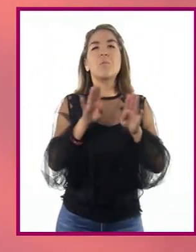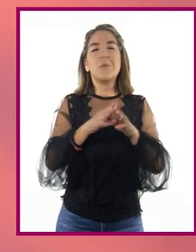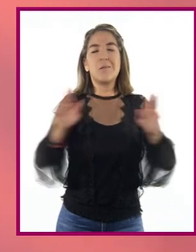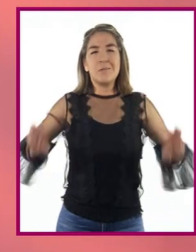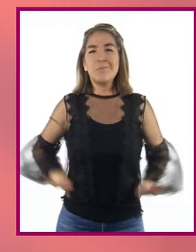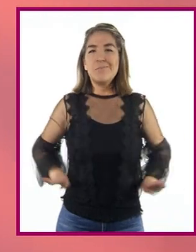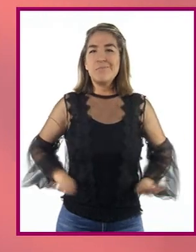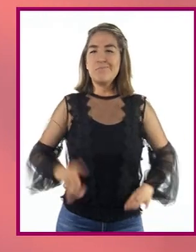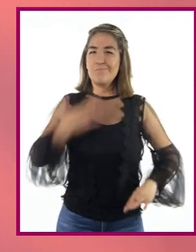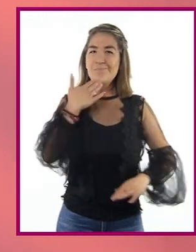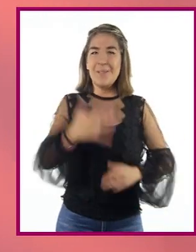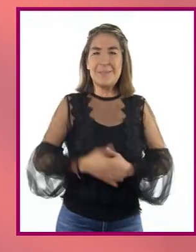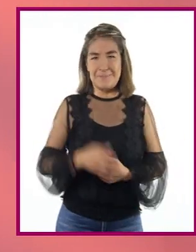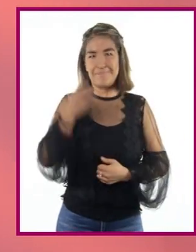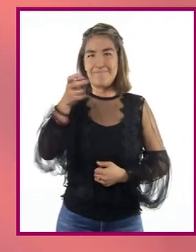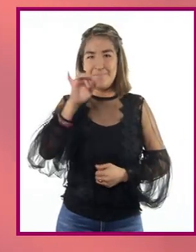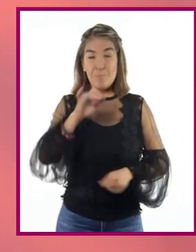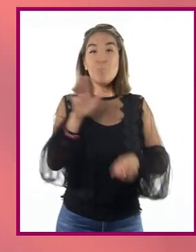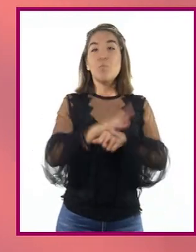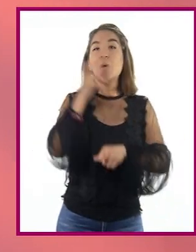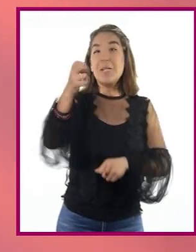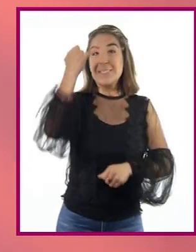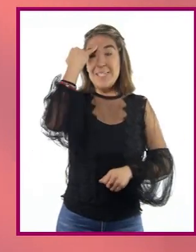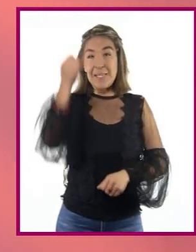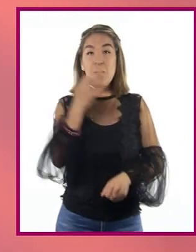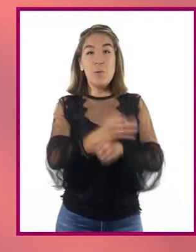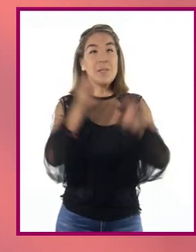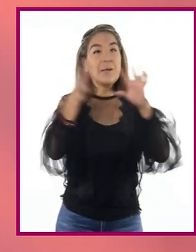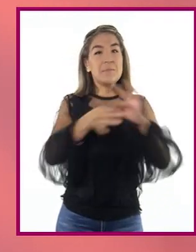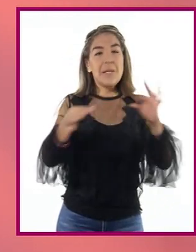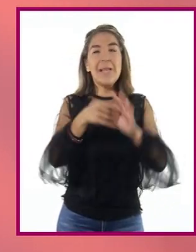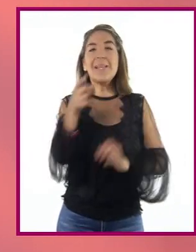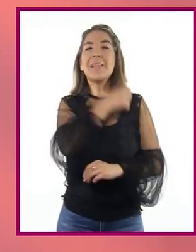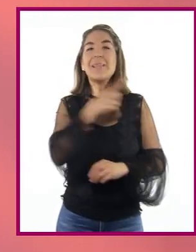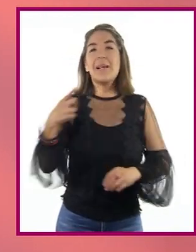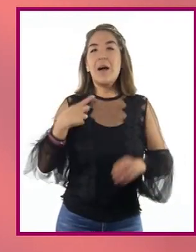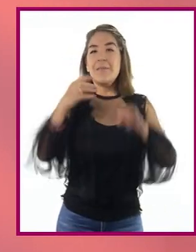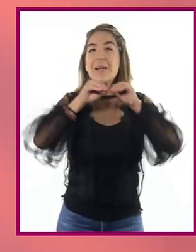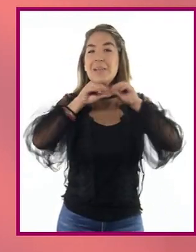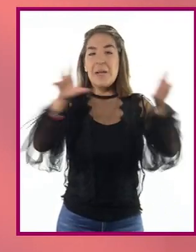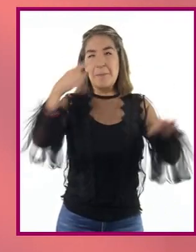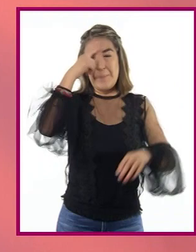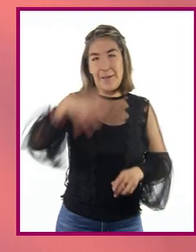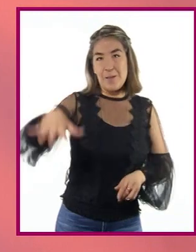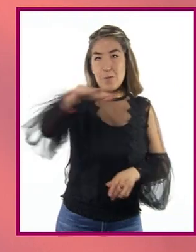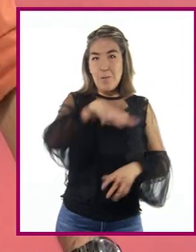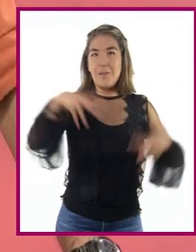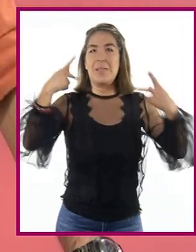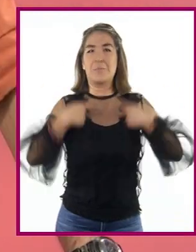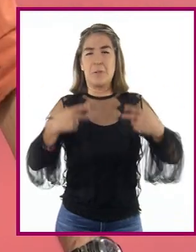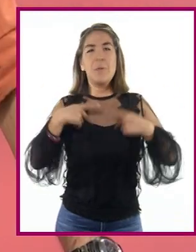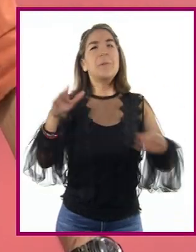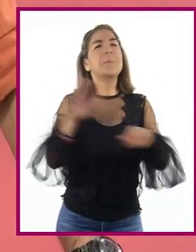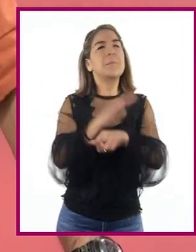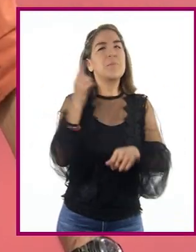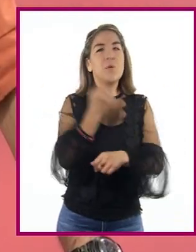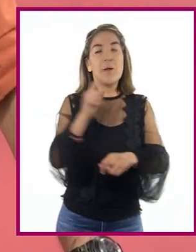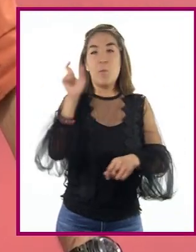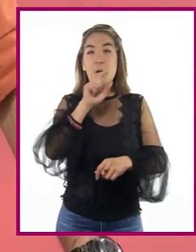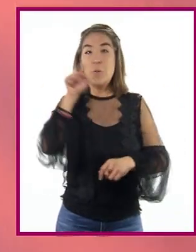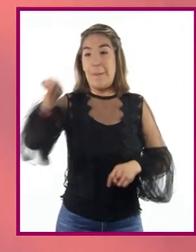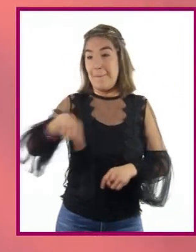es. Por eso, las ideas que expresemos deben quedar claras a la audiencia, ya que si